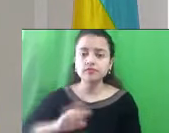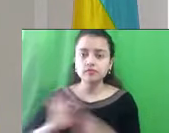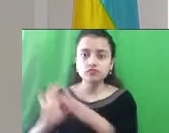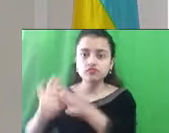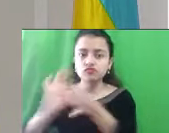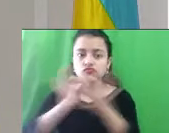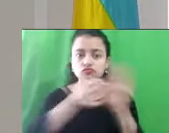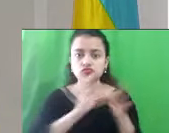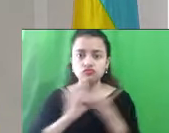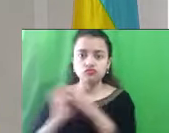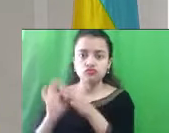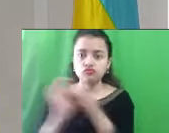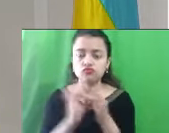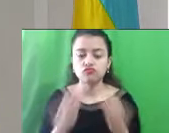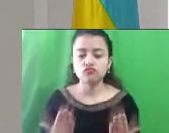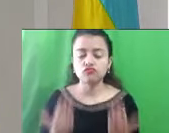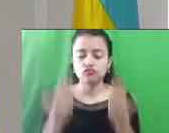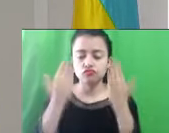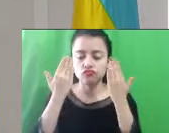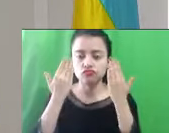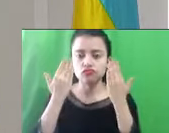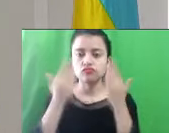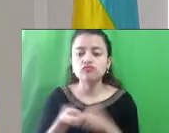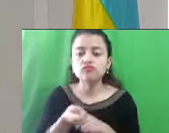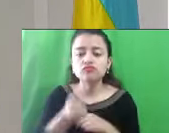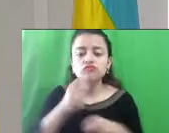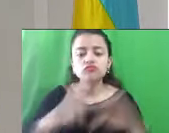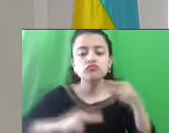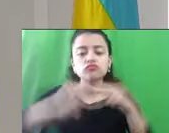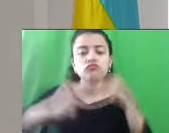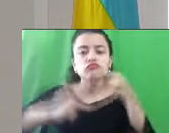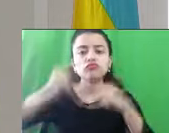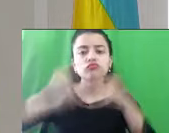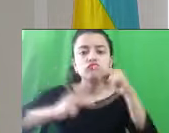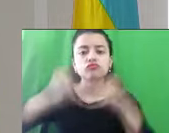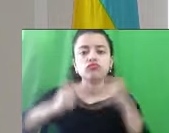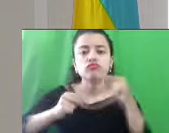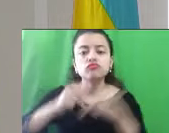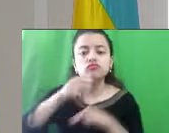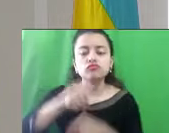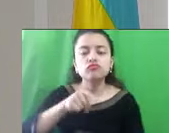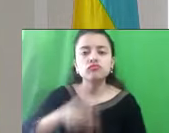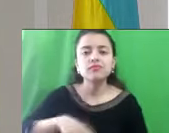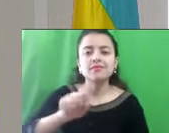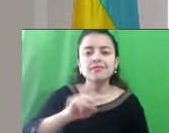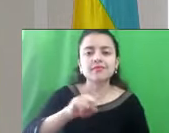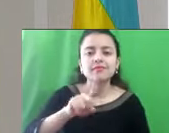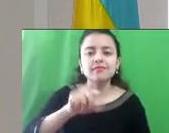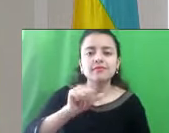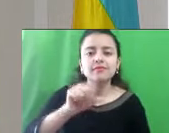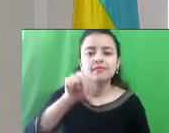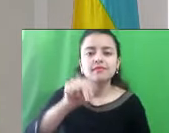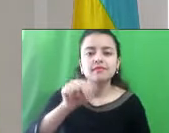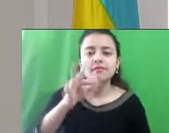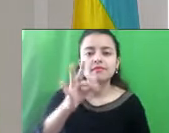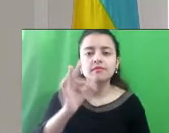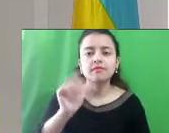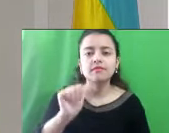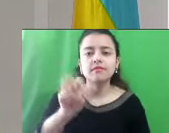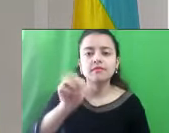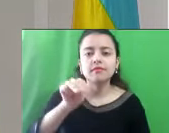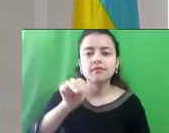de recursos valiosos para la construcción de la PETAR de Santa Marta, que permitiría el cubrimiento del 70%